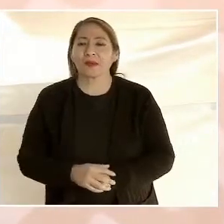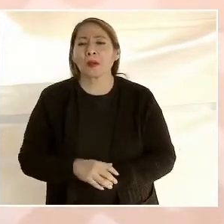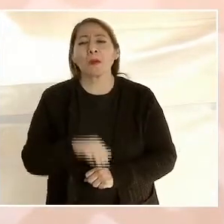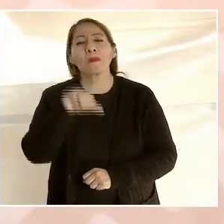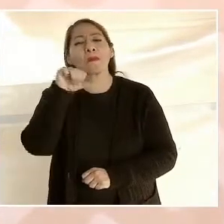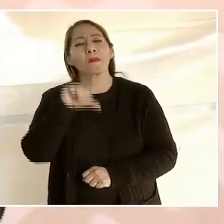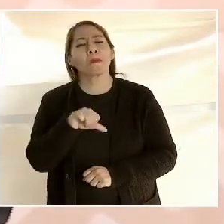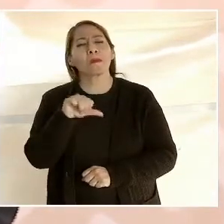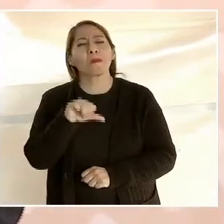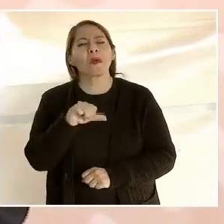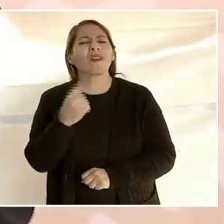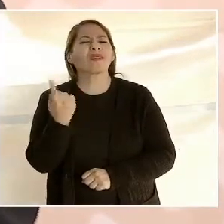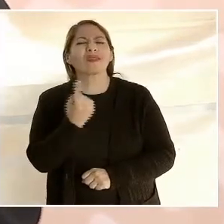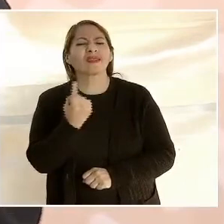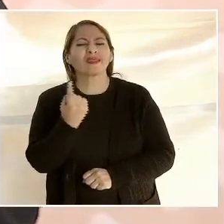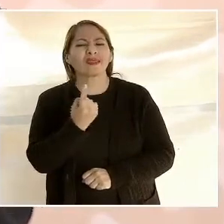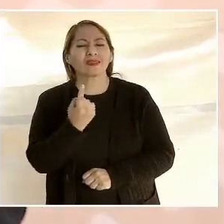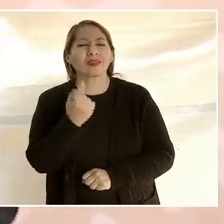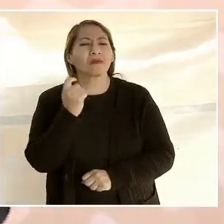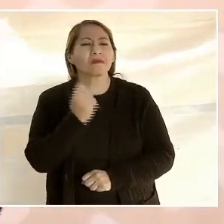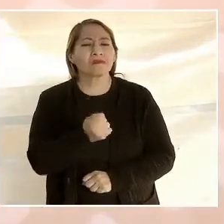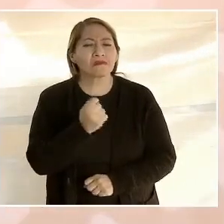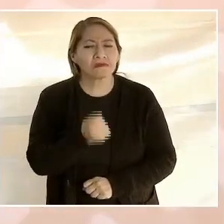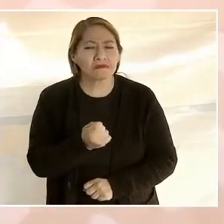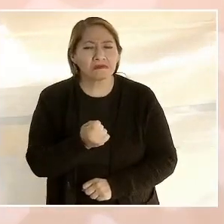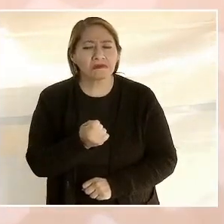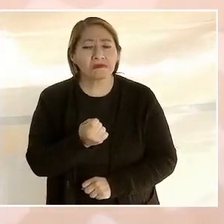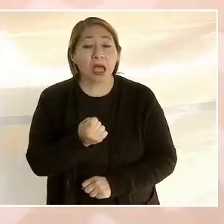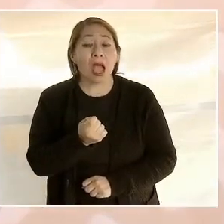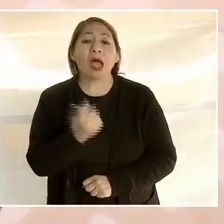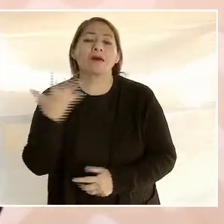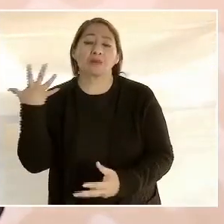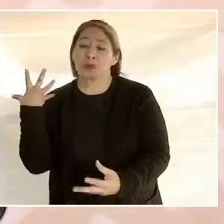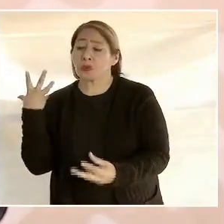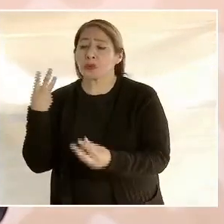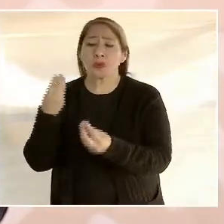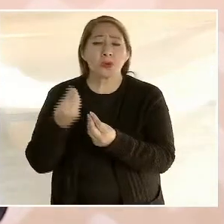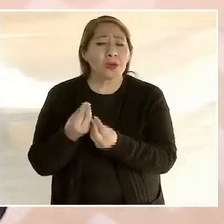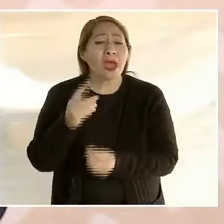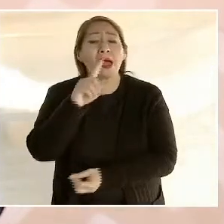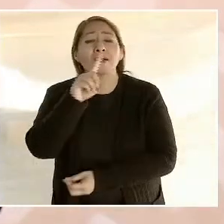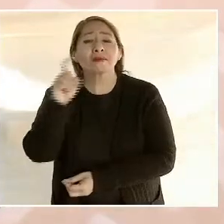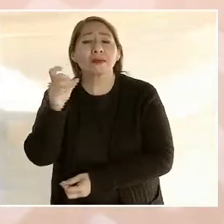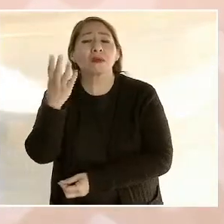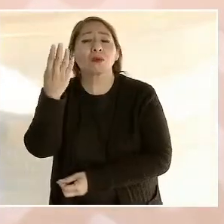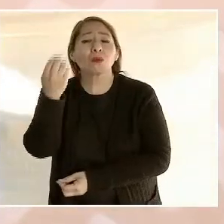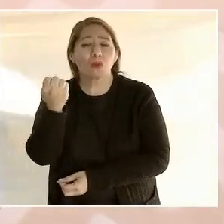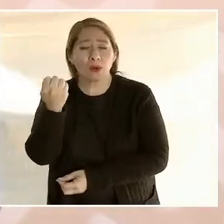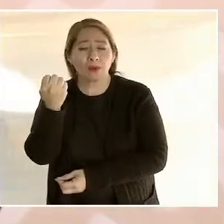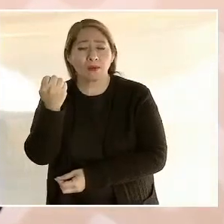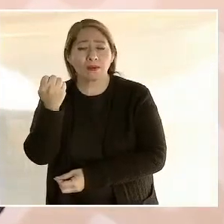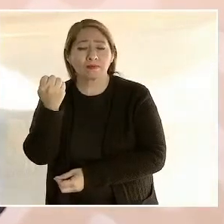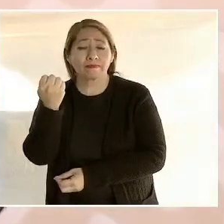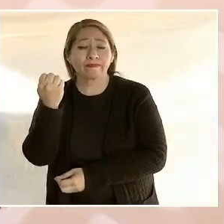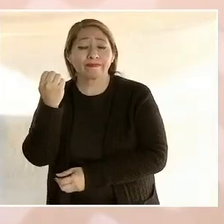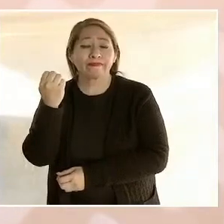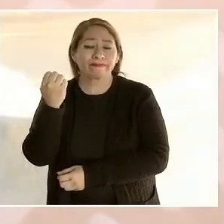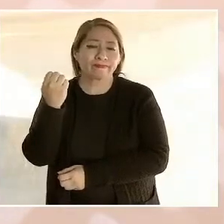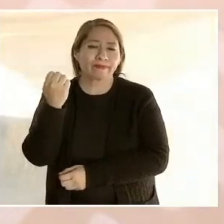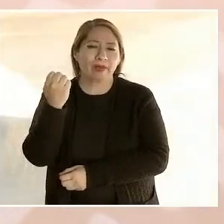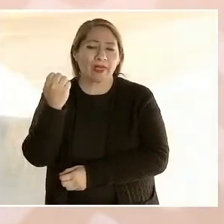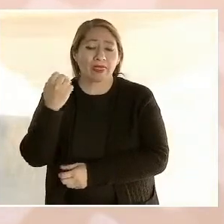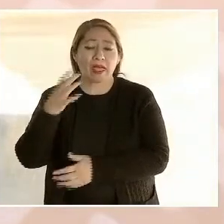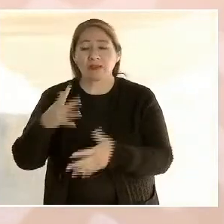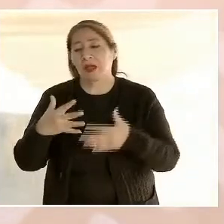Hoy conmemoramos el 109 aniversario de la fundación